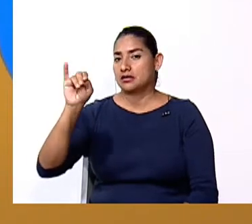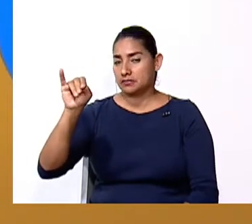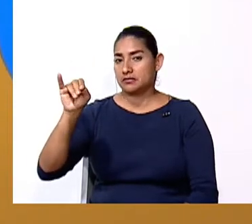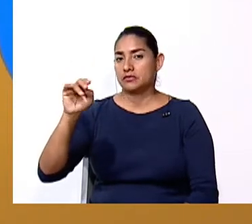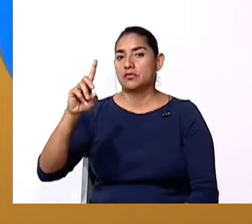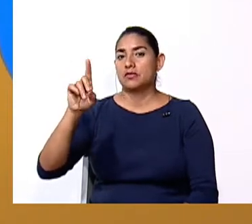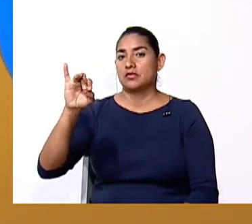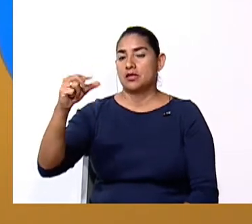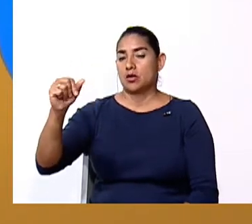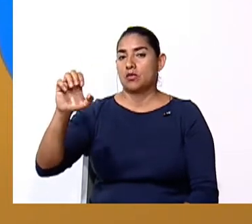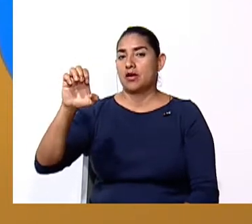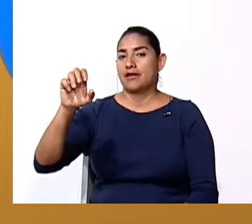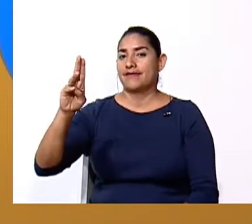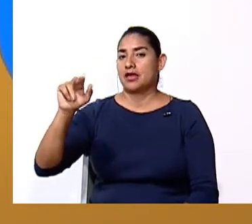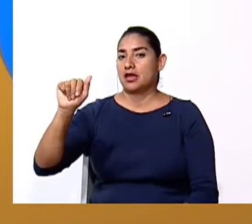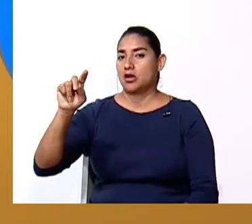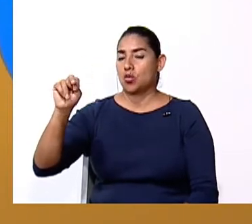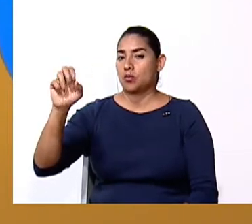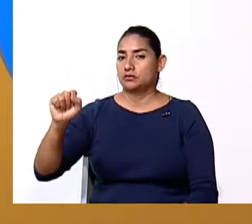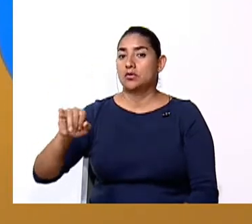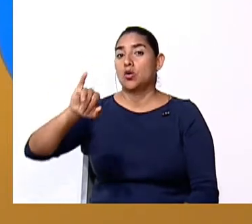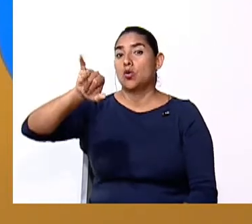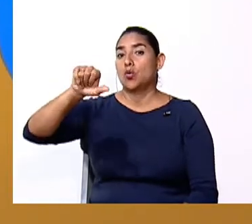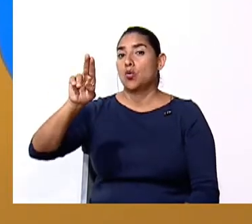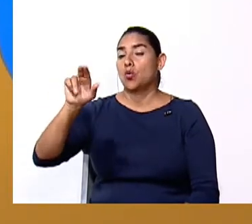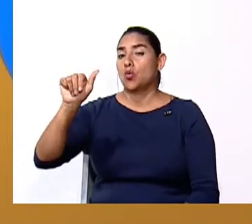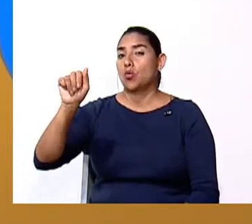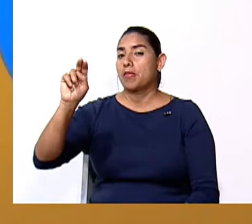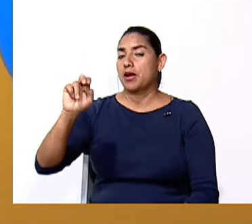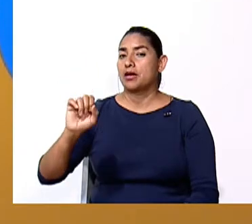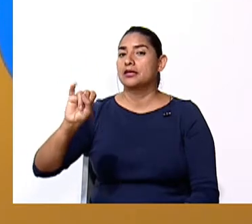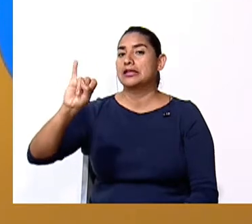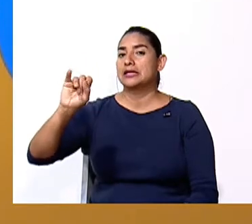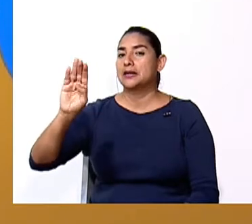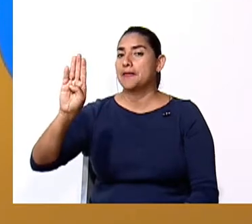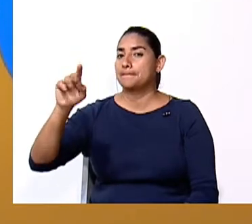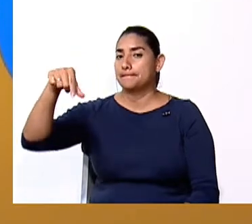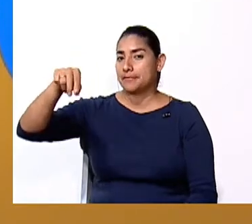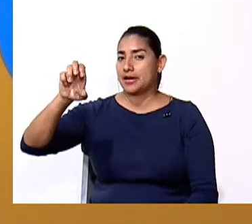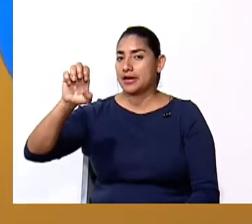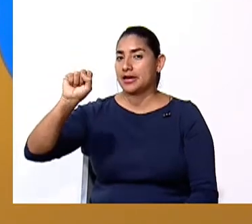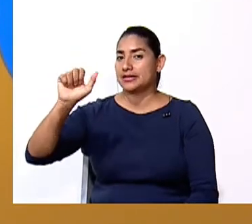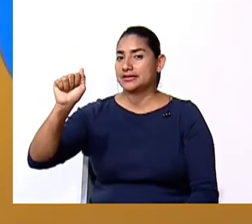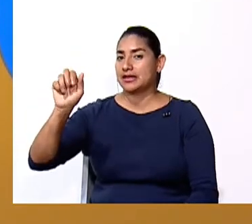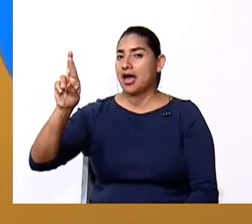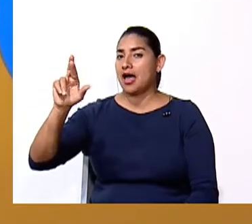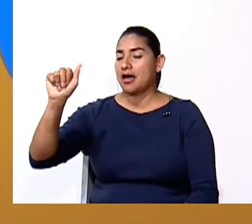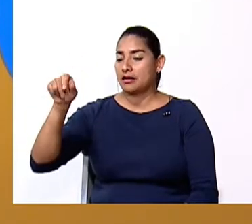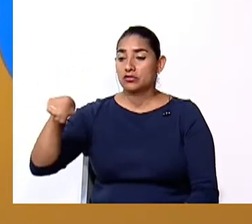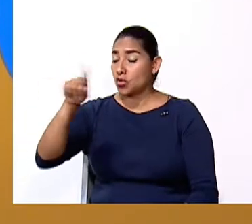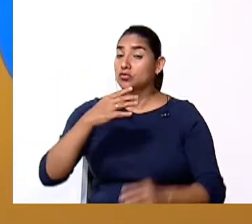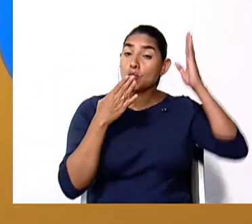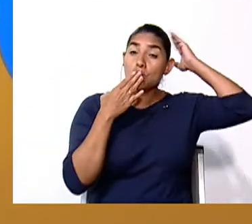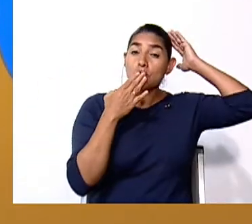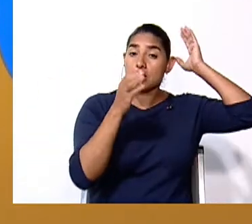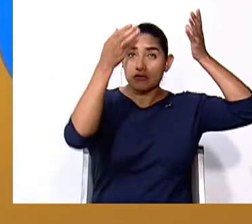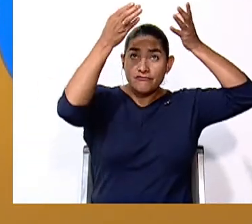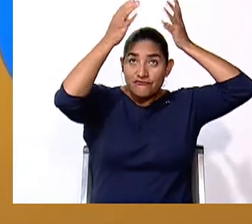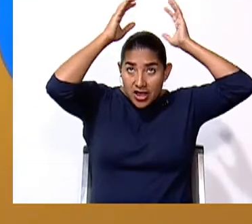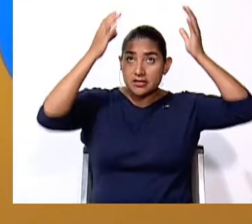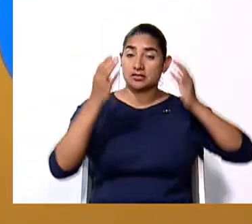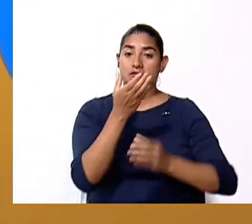estudios sociales nos enseñan todo lo que vivieron nuestros antepasados para que fuéramos libres. Allí también aprendí el